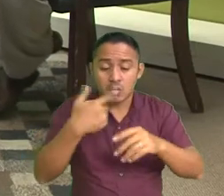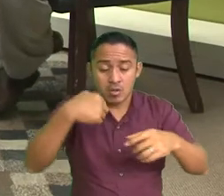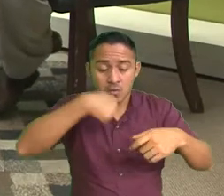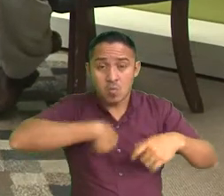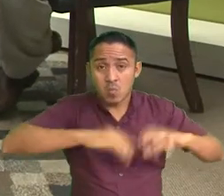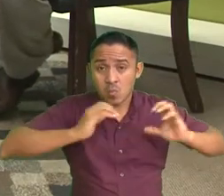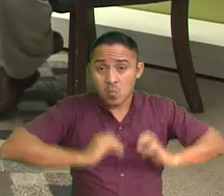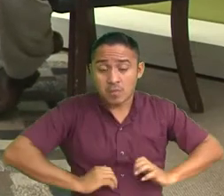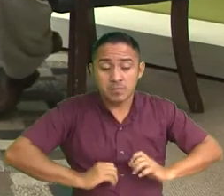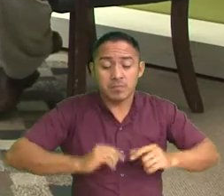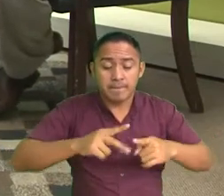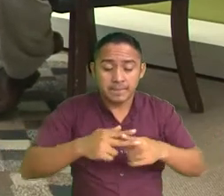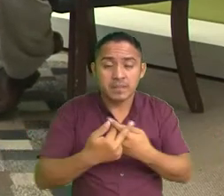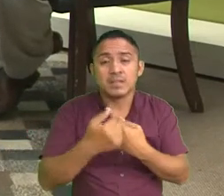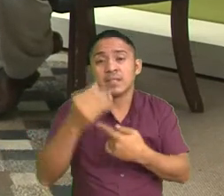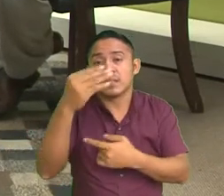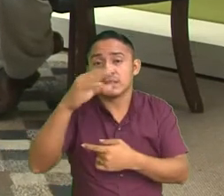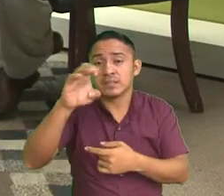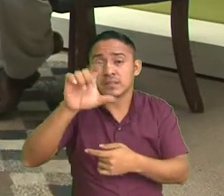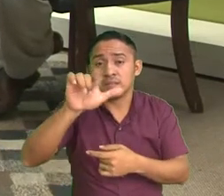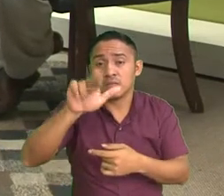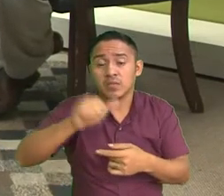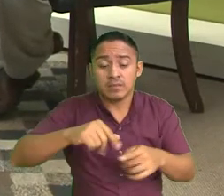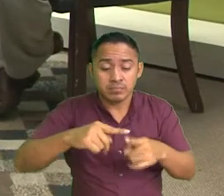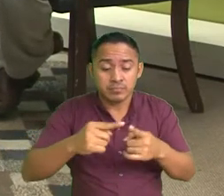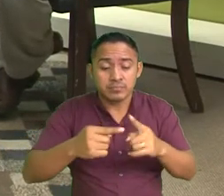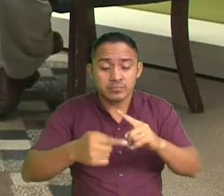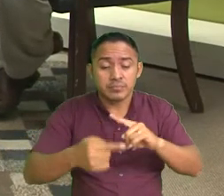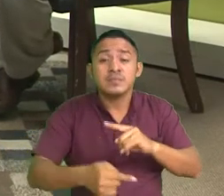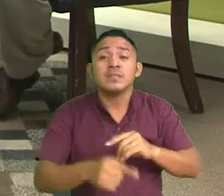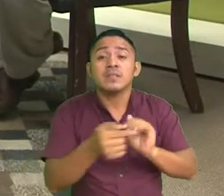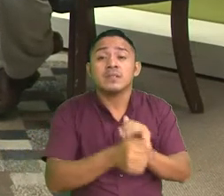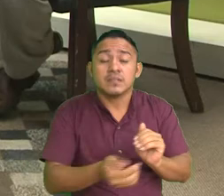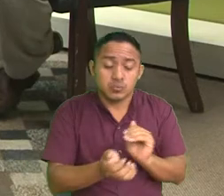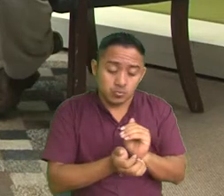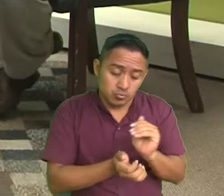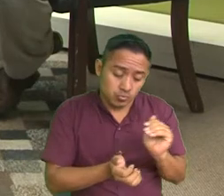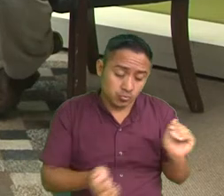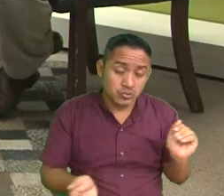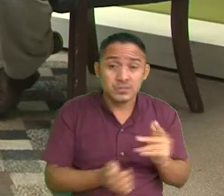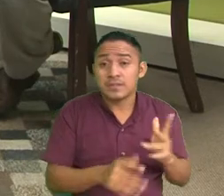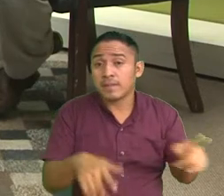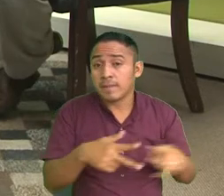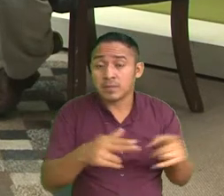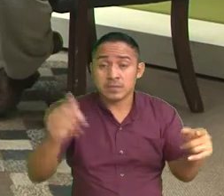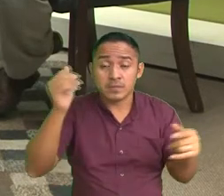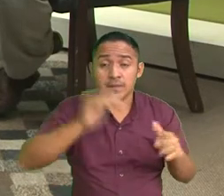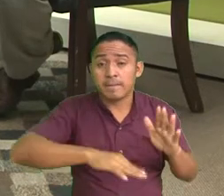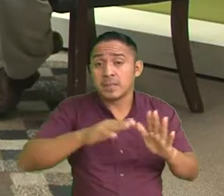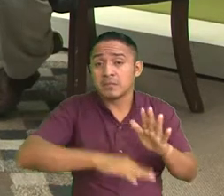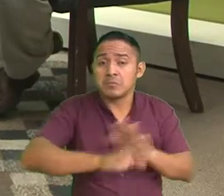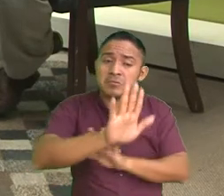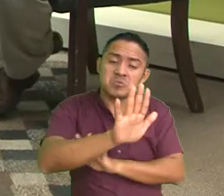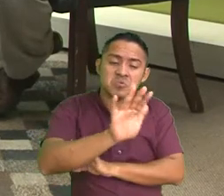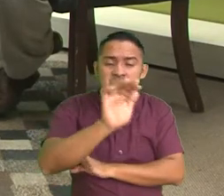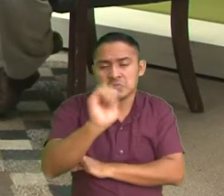Y en un niño que todavía necesitas que termine de madurar neurológicamente, a menor de 5 o 6 años,